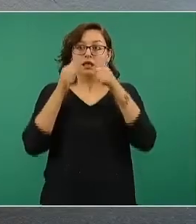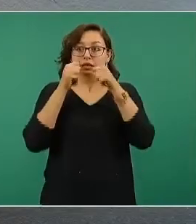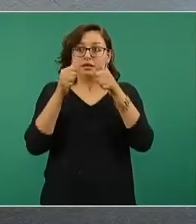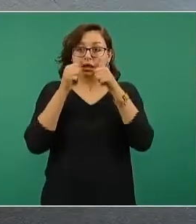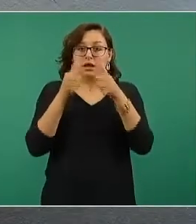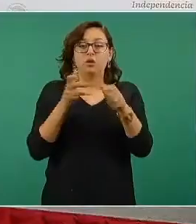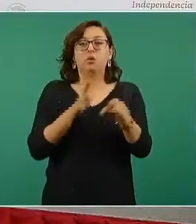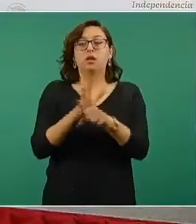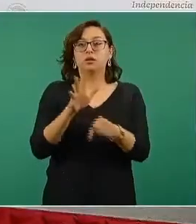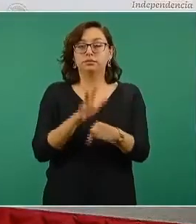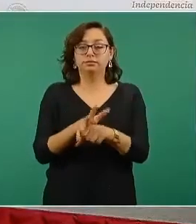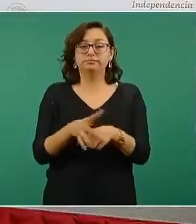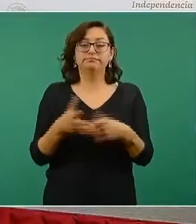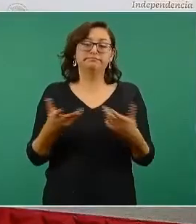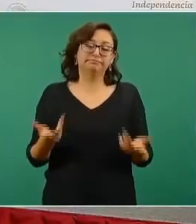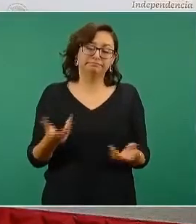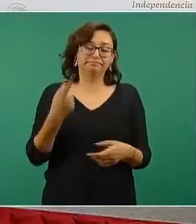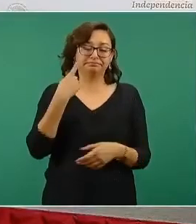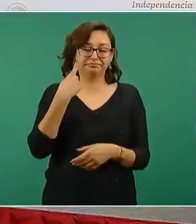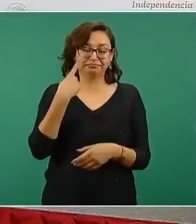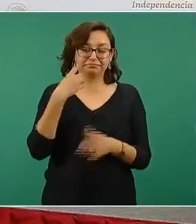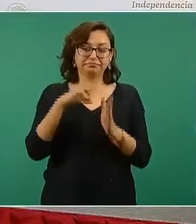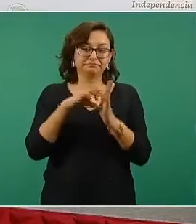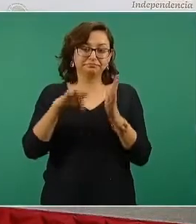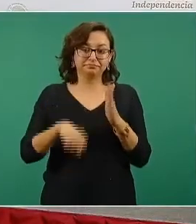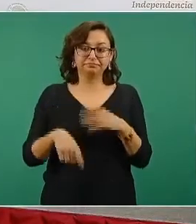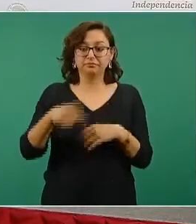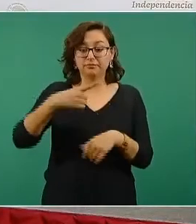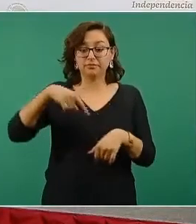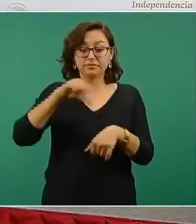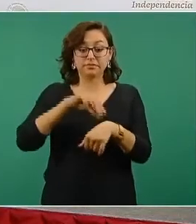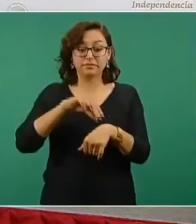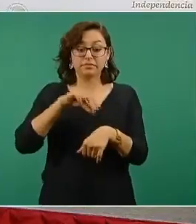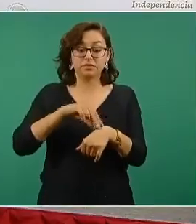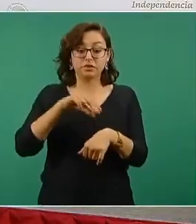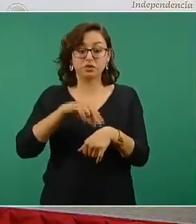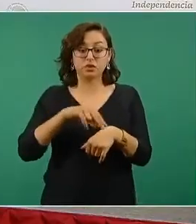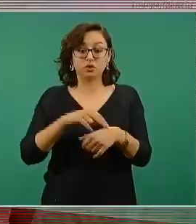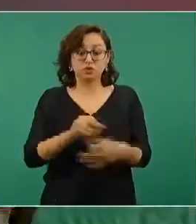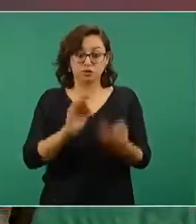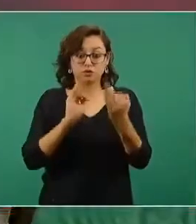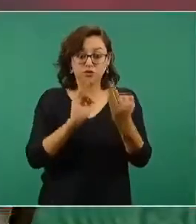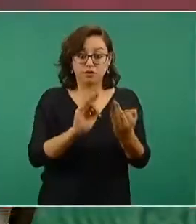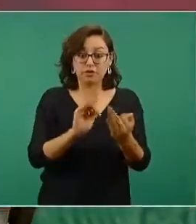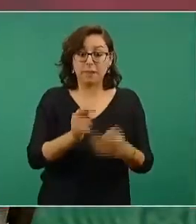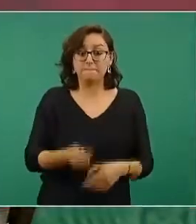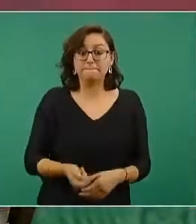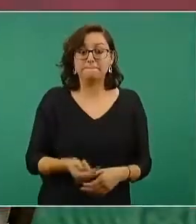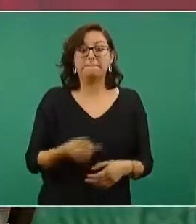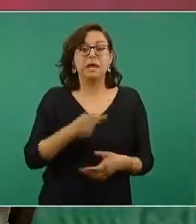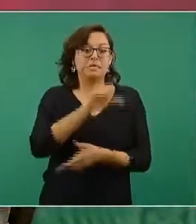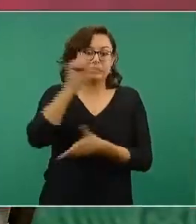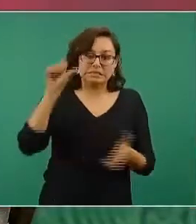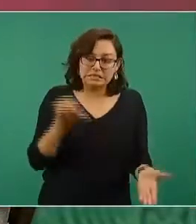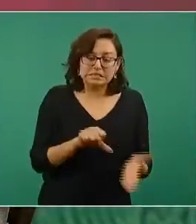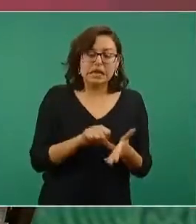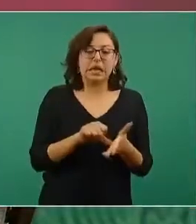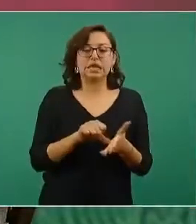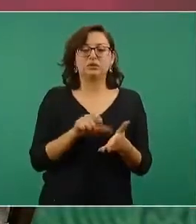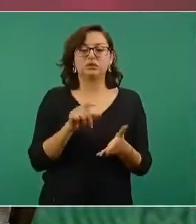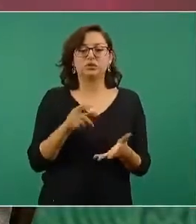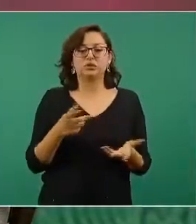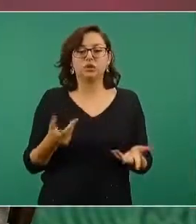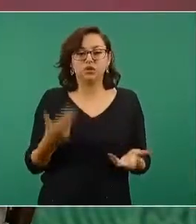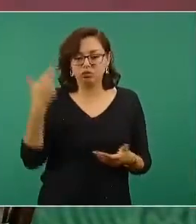atención, hay zonas también muy claramente definidas como de primera línea, como todos estos centros de